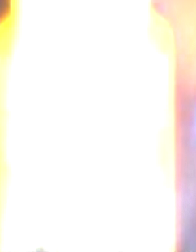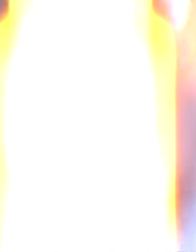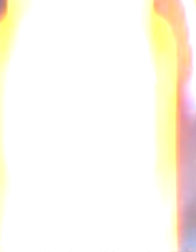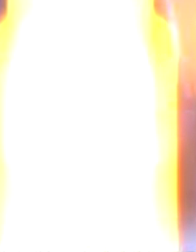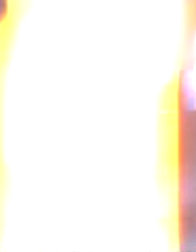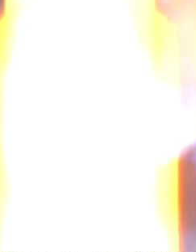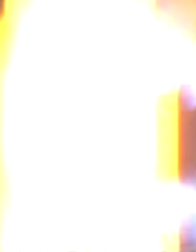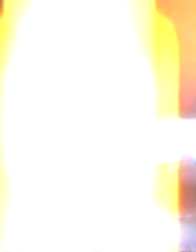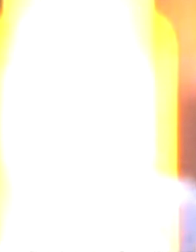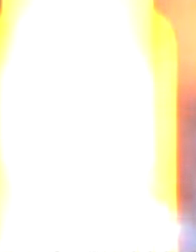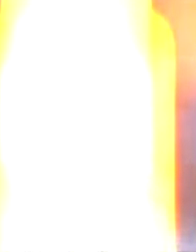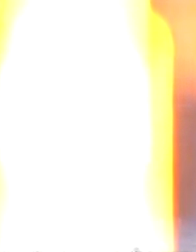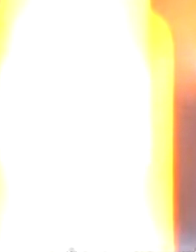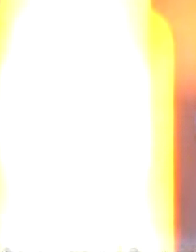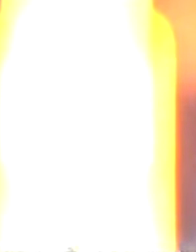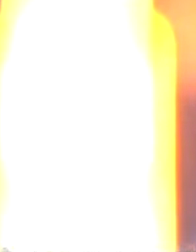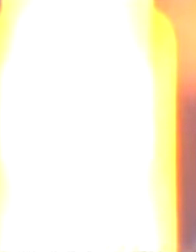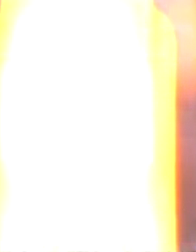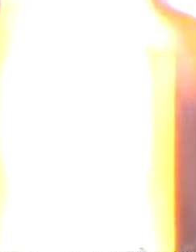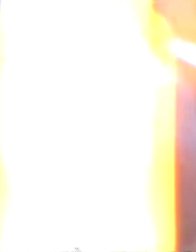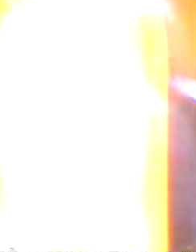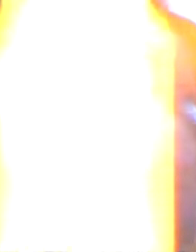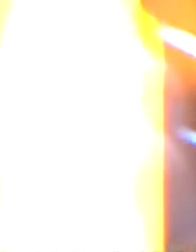Nunca vi Ciudadano Kane, ni lo voy a hacer.